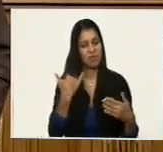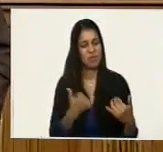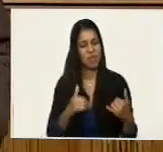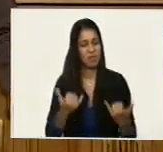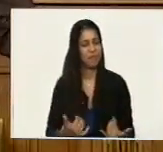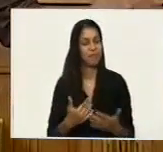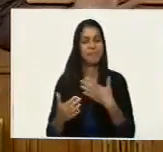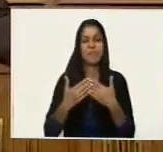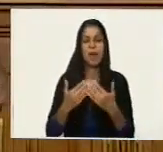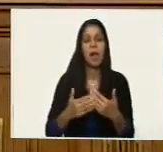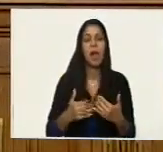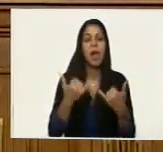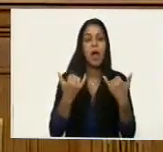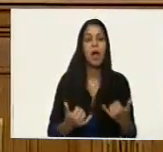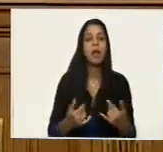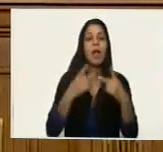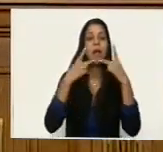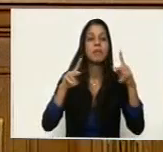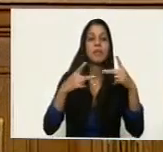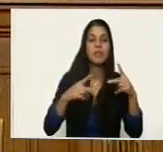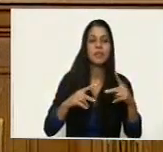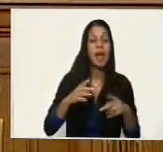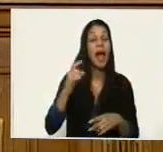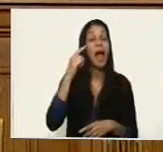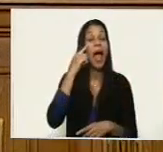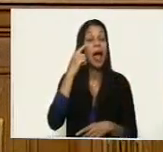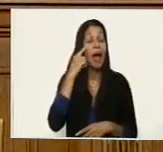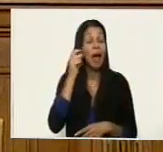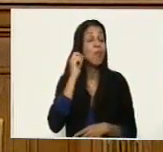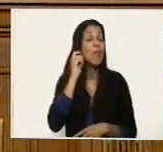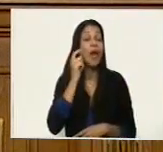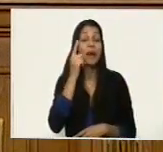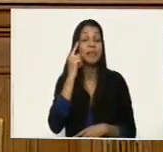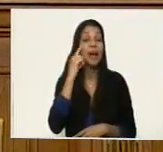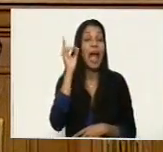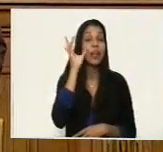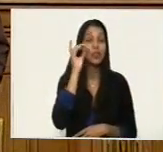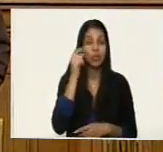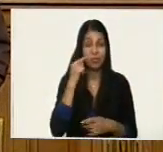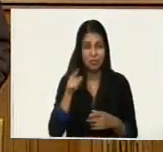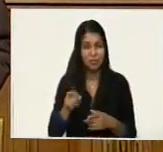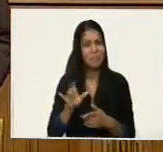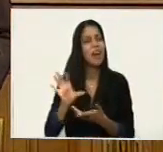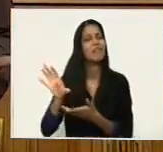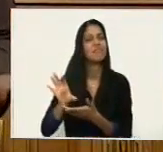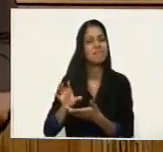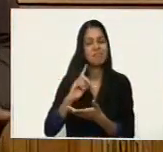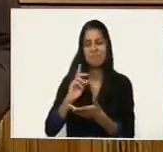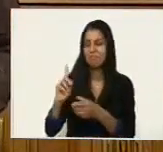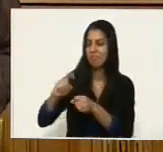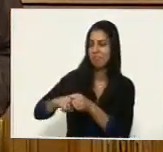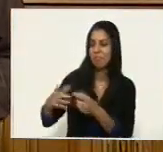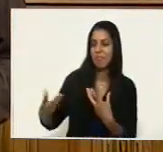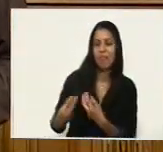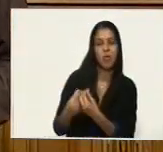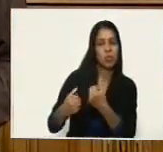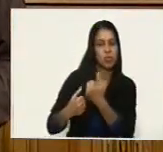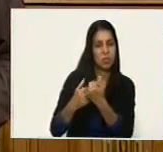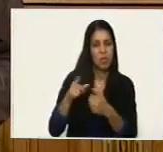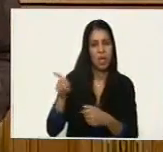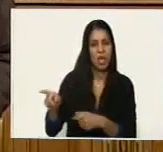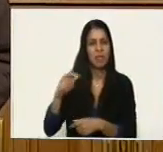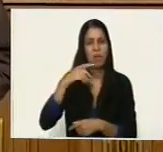del Orinoco de Desiree Santos Amaral, pues, una gran mujer venezolana, que yo creo que periodísticamente está en la